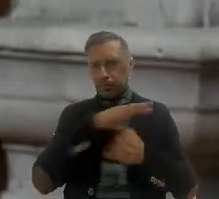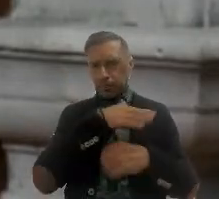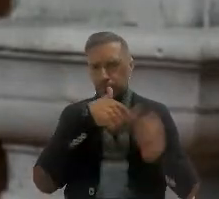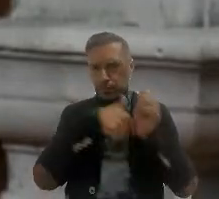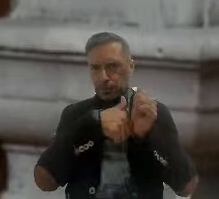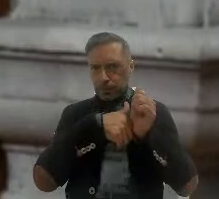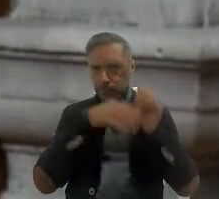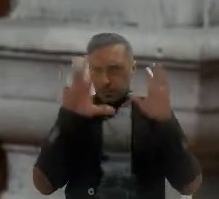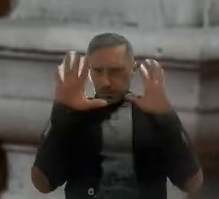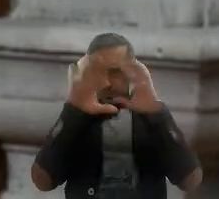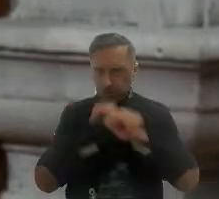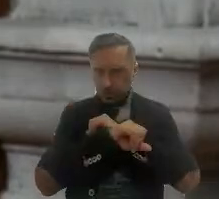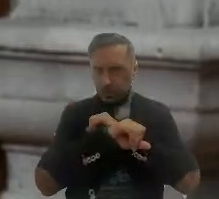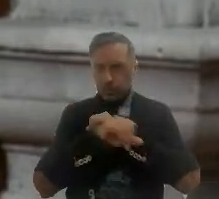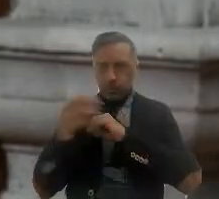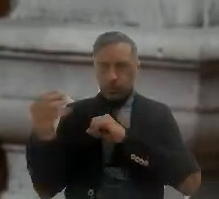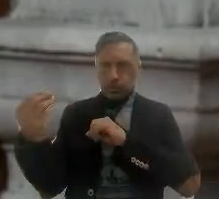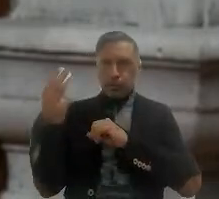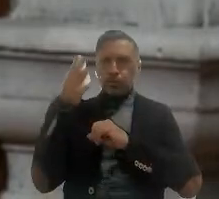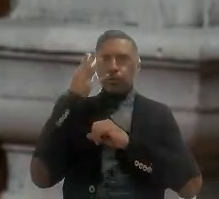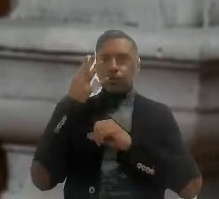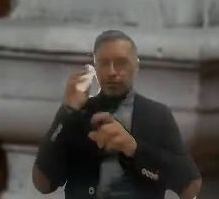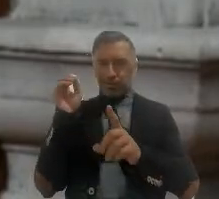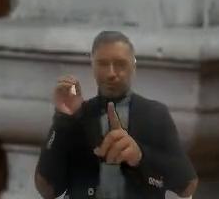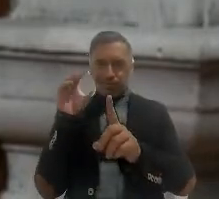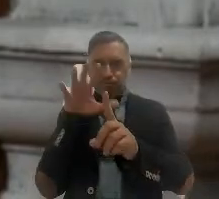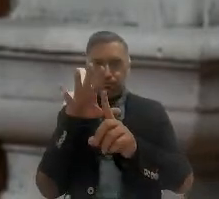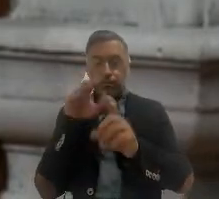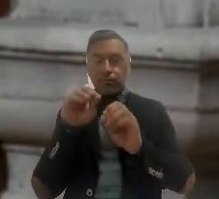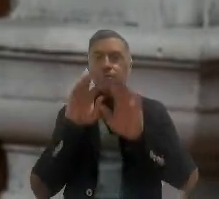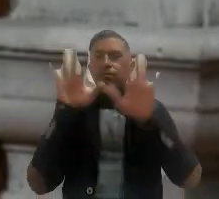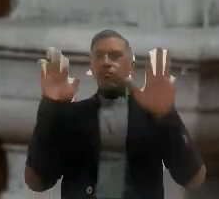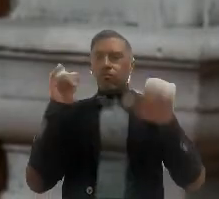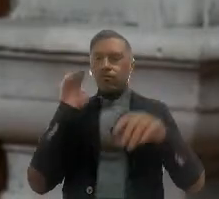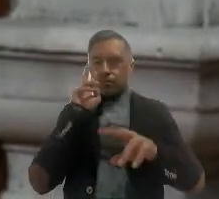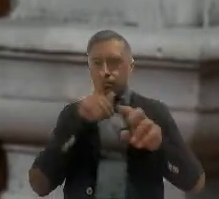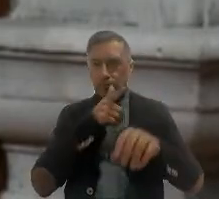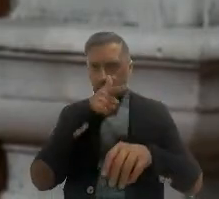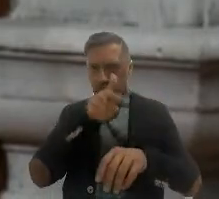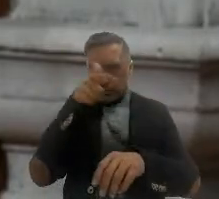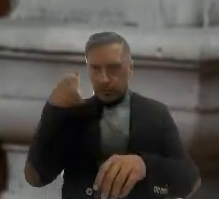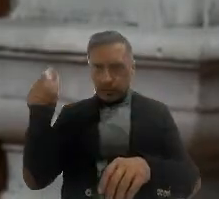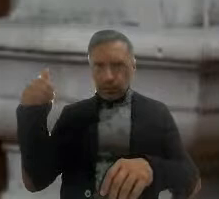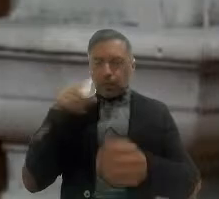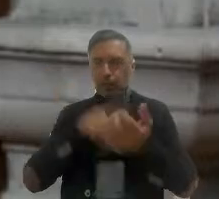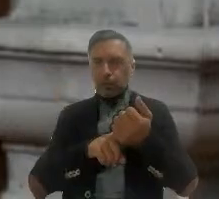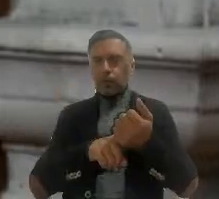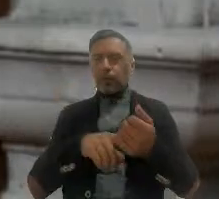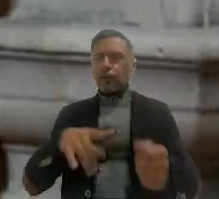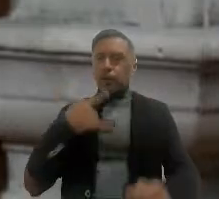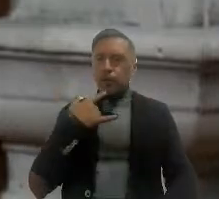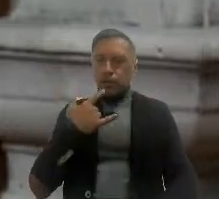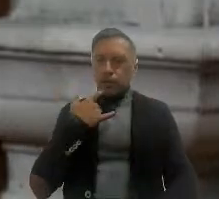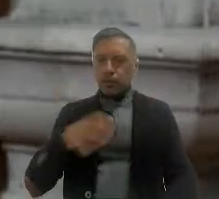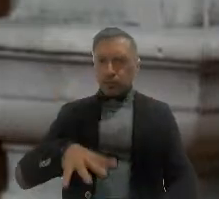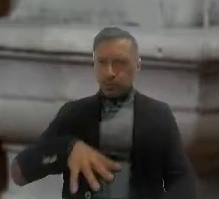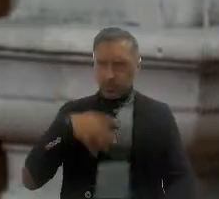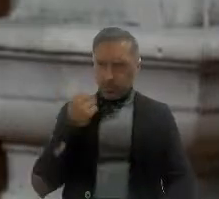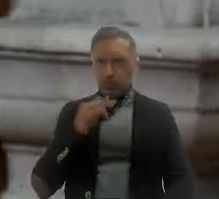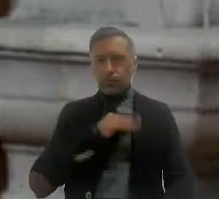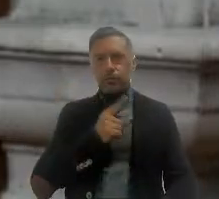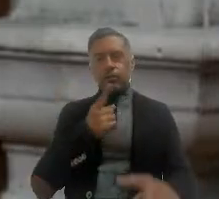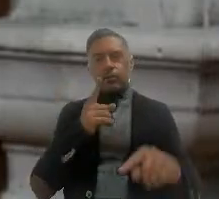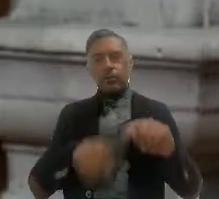o se oculta, y que con nuestros esfuerzos podemos sacarla a la luz pública, convertirla en el centro